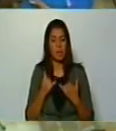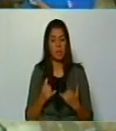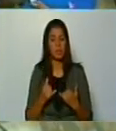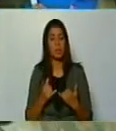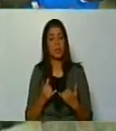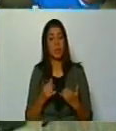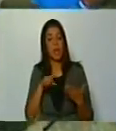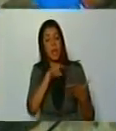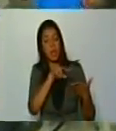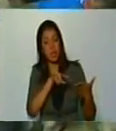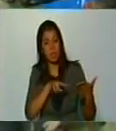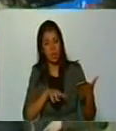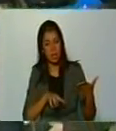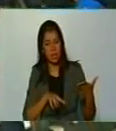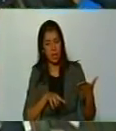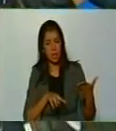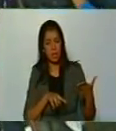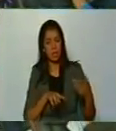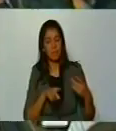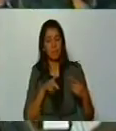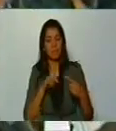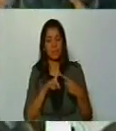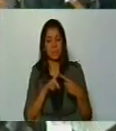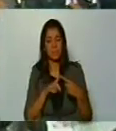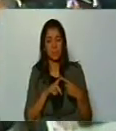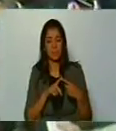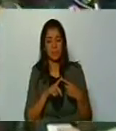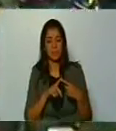leer las iniciales de las víctimas: